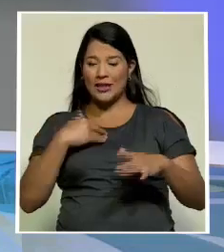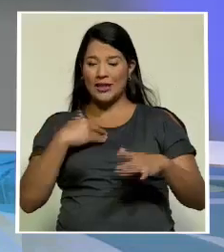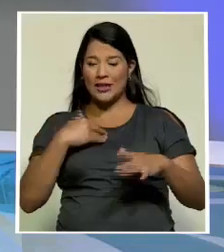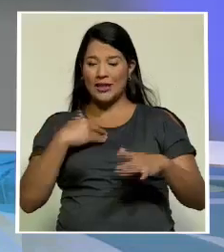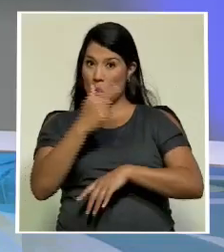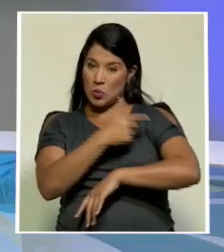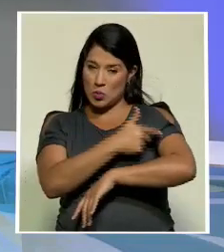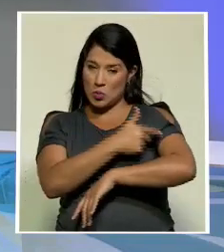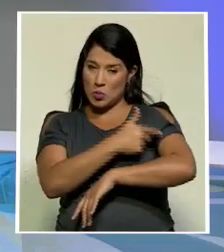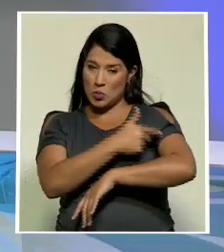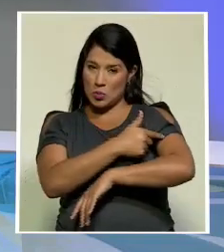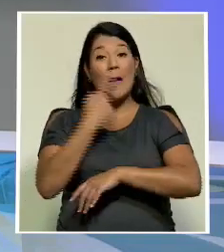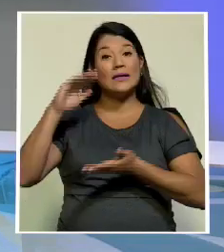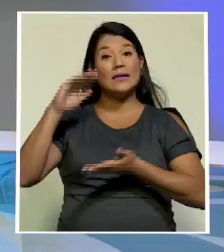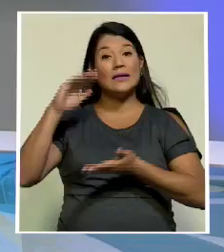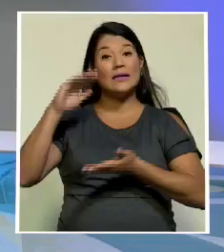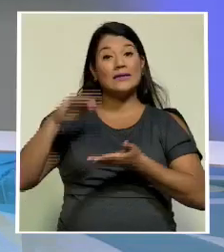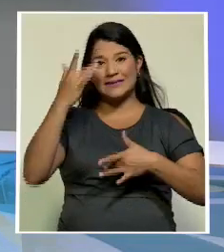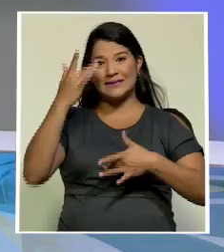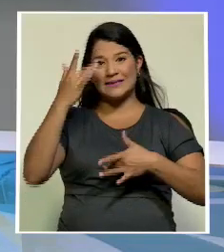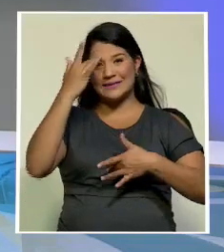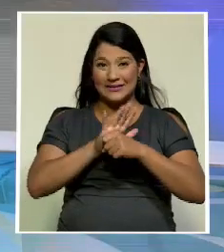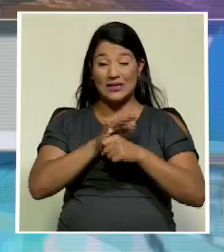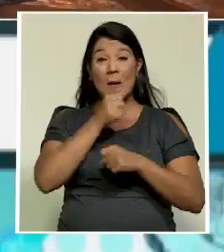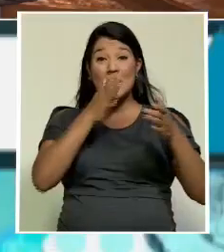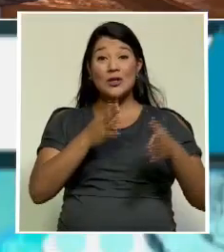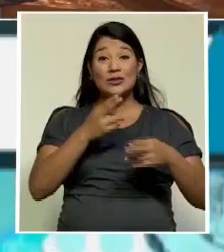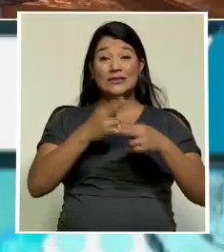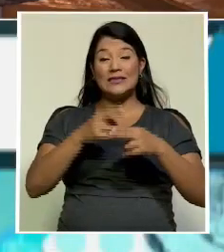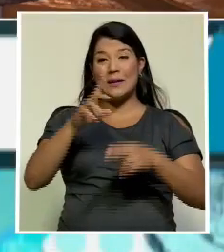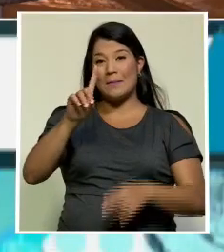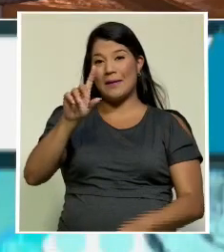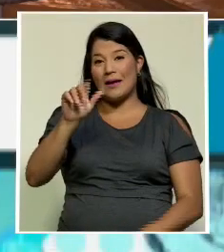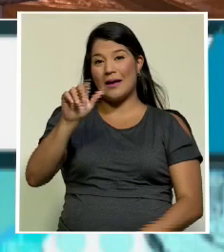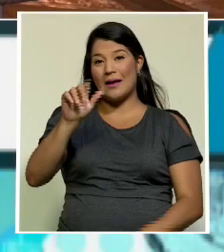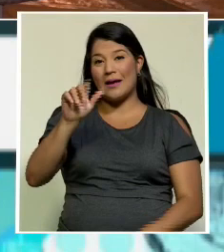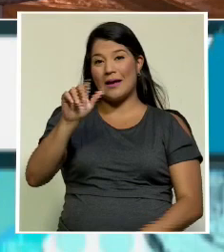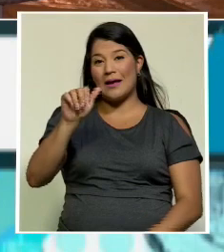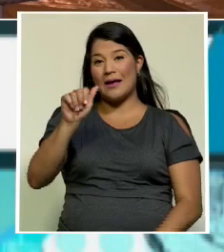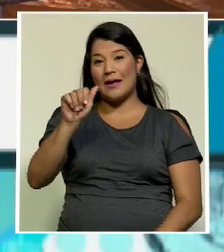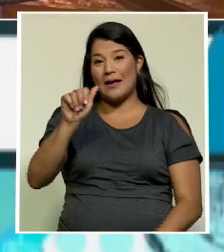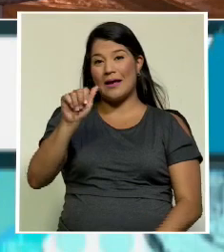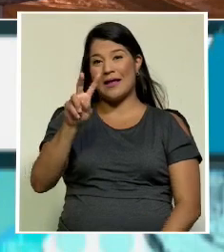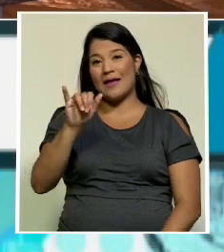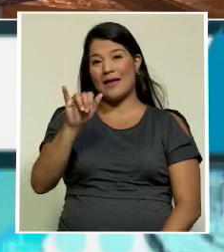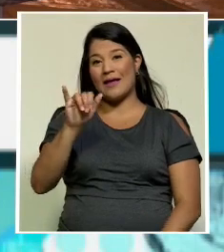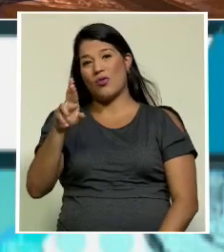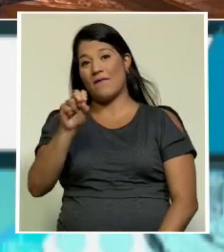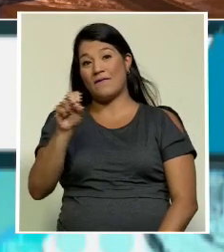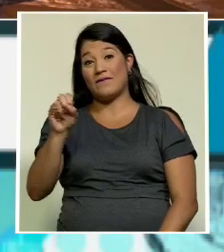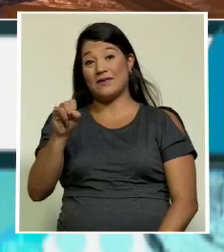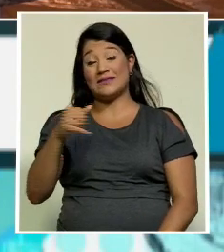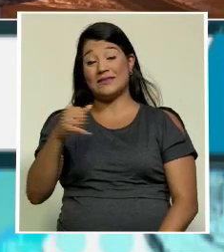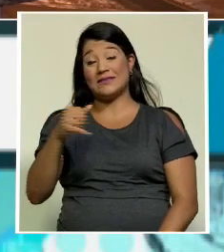inmunización contra el SARS-CoV-2. El periodista Daniel, si nos amplía la información. Adelante.